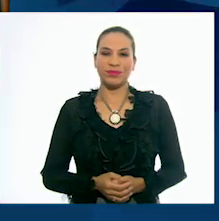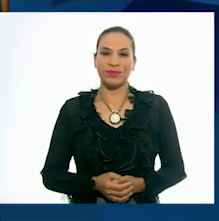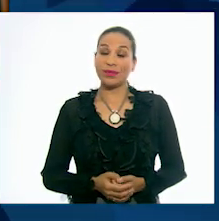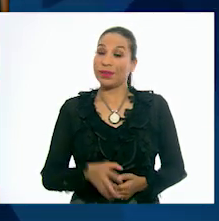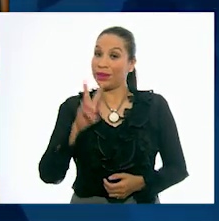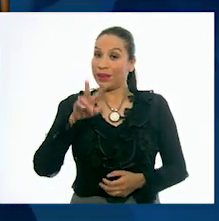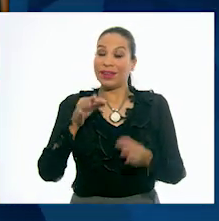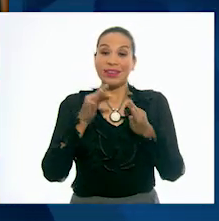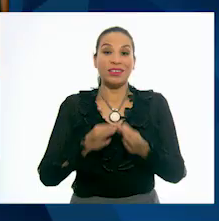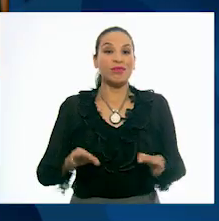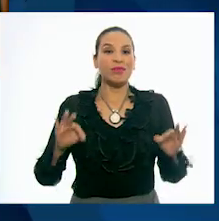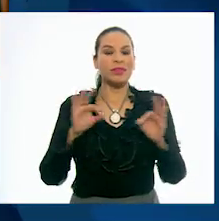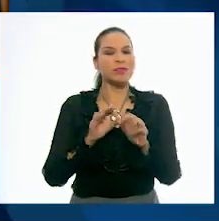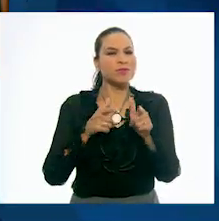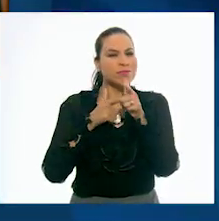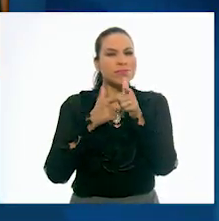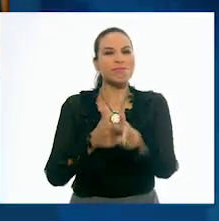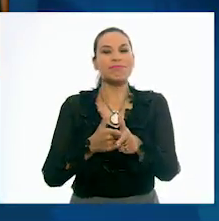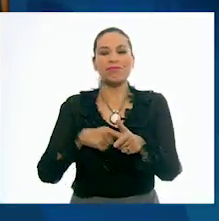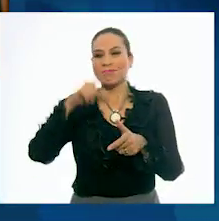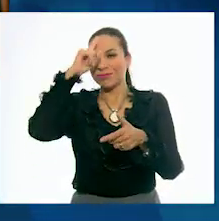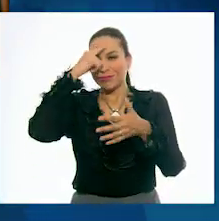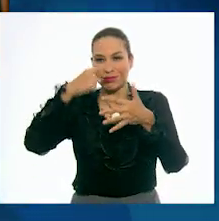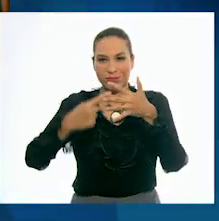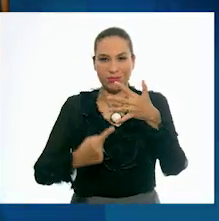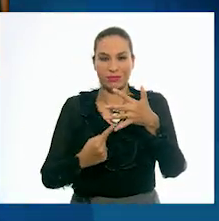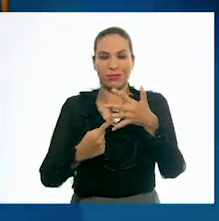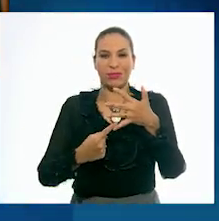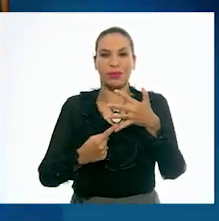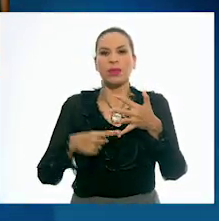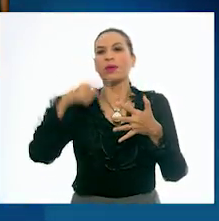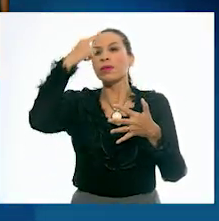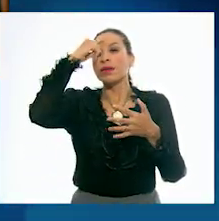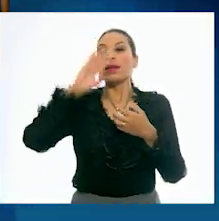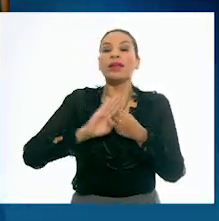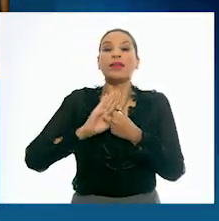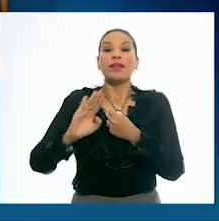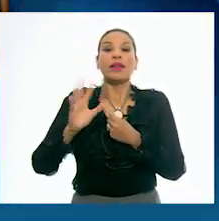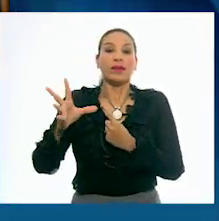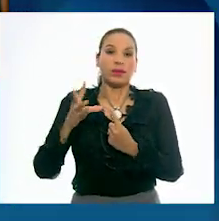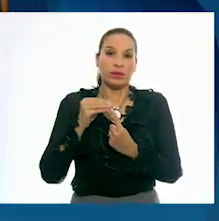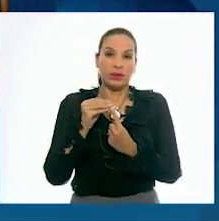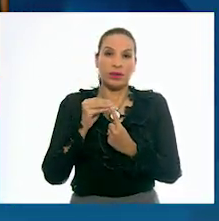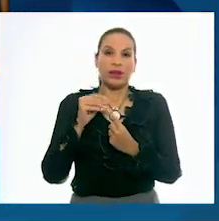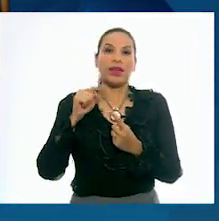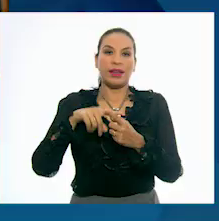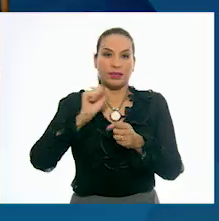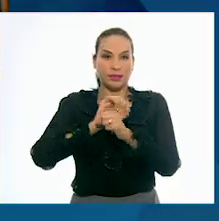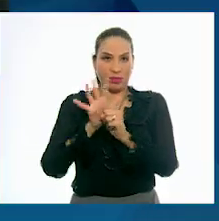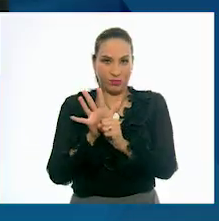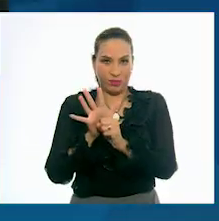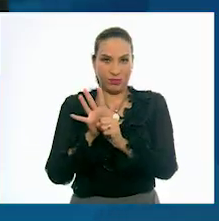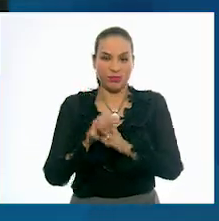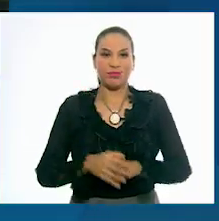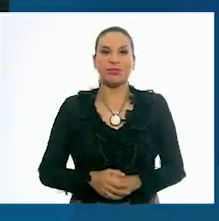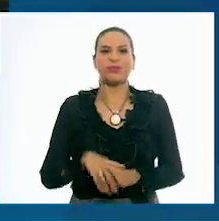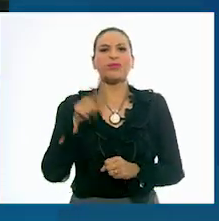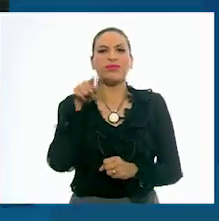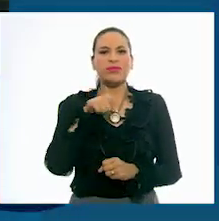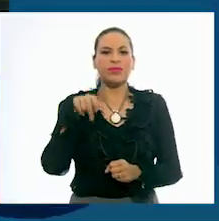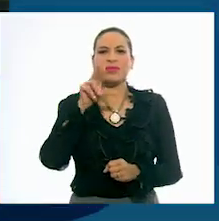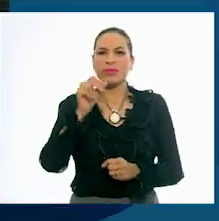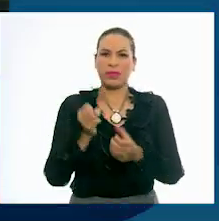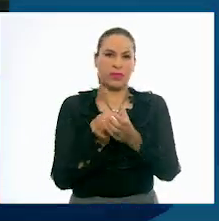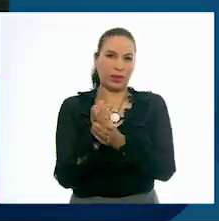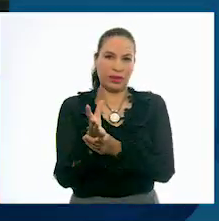Es muy importante continuar con las recomendaciones para evitar contagios de COVID. Trata de